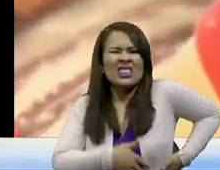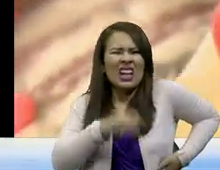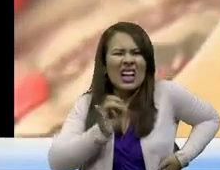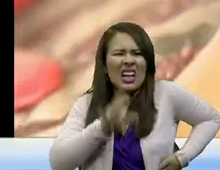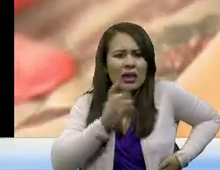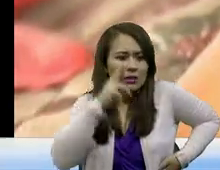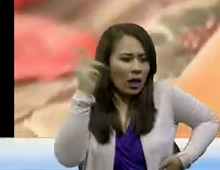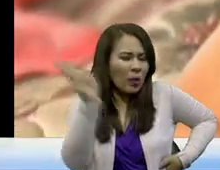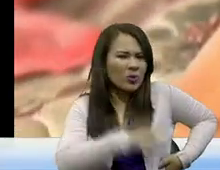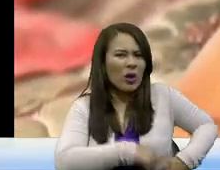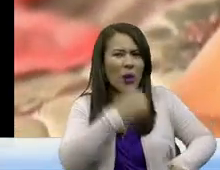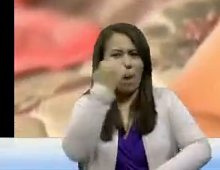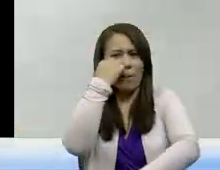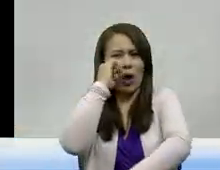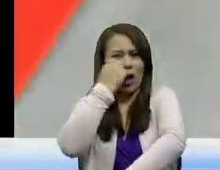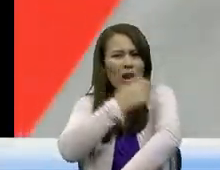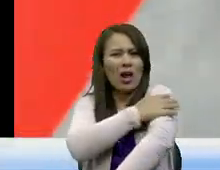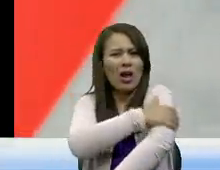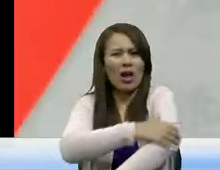un moretón aquí,